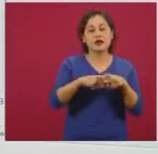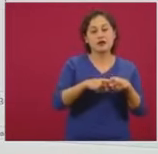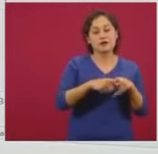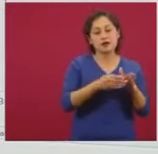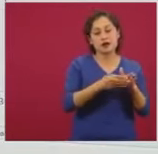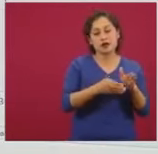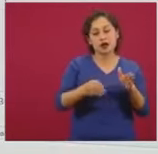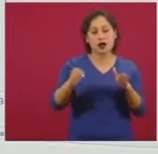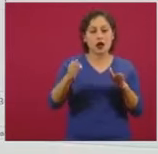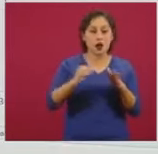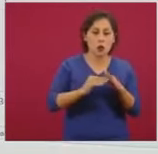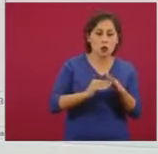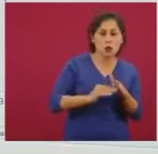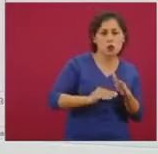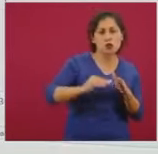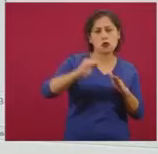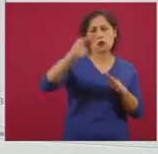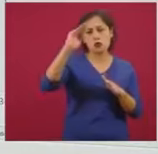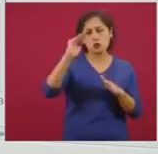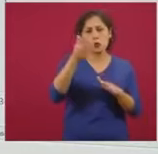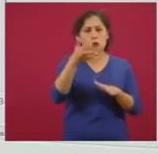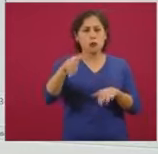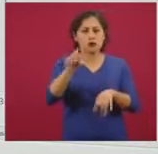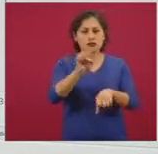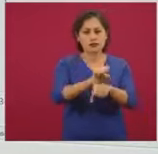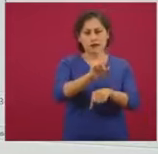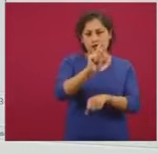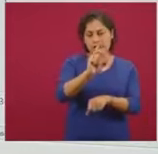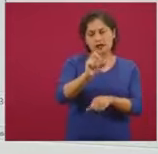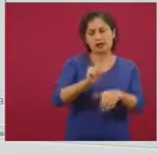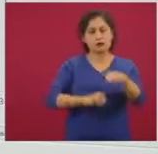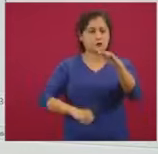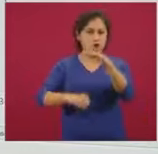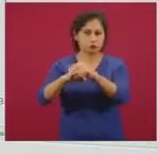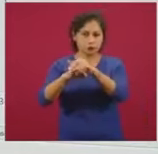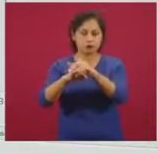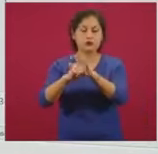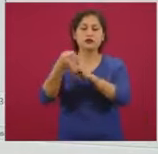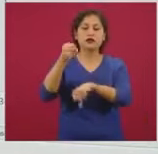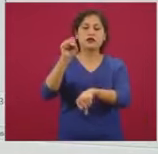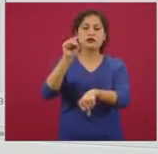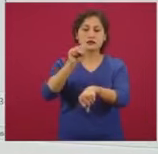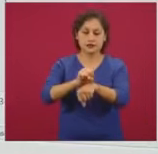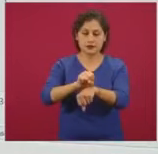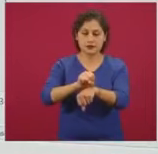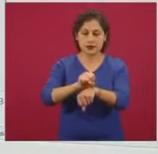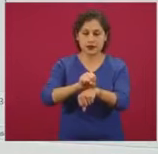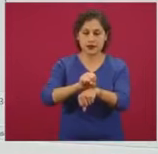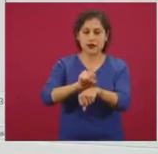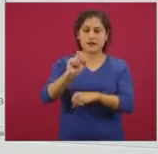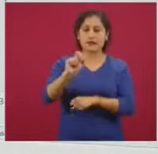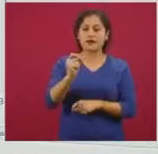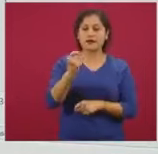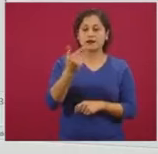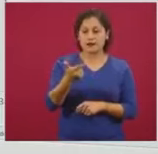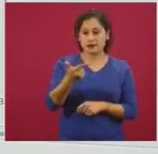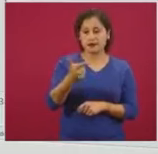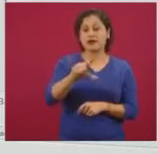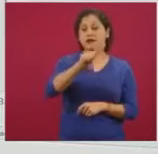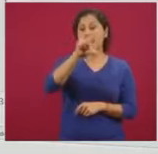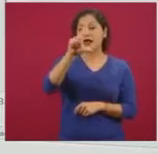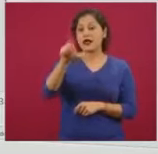mortalidad temprano, más o menos a partir de la semana 30, llega un exceso de mortalidad en la 27 y tuvo